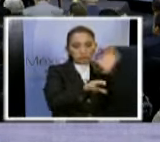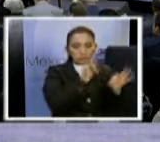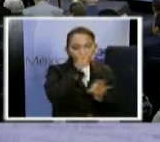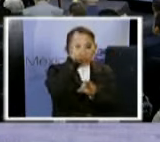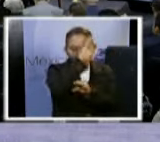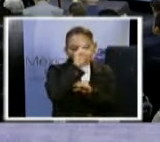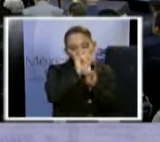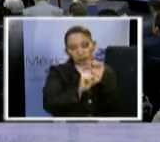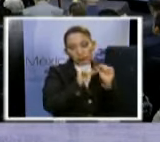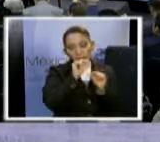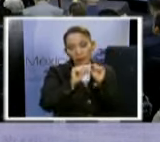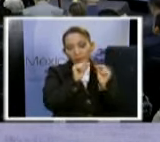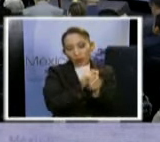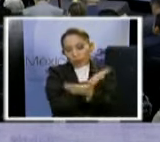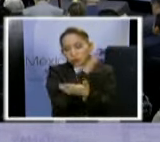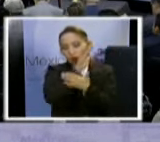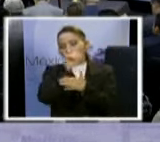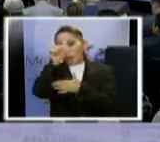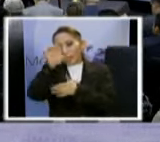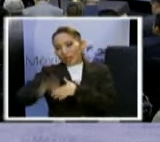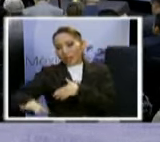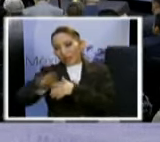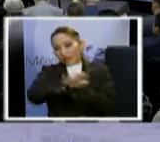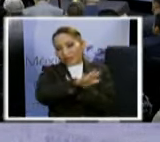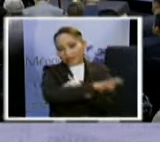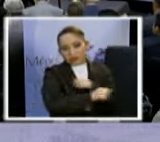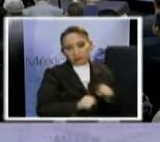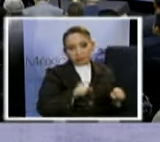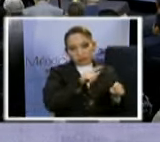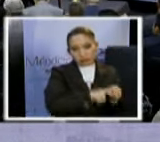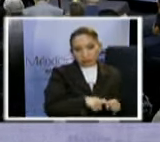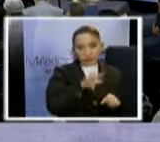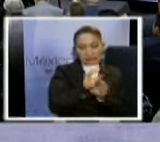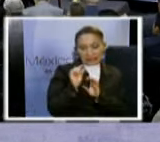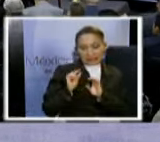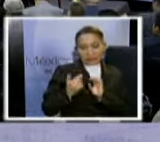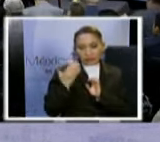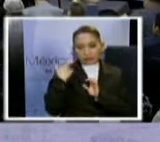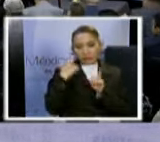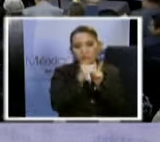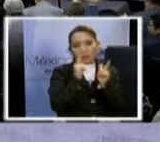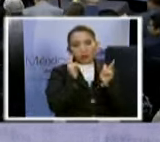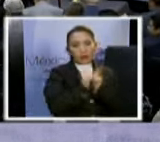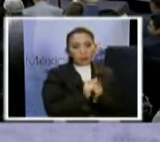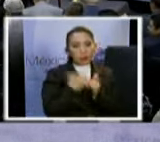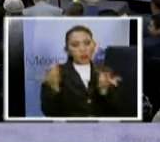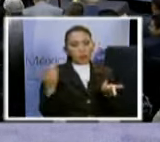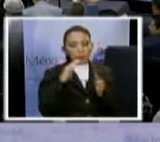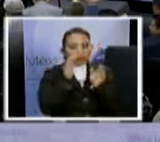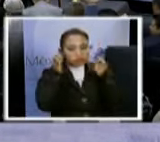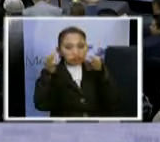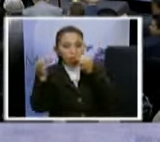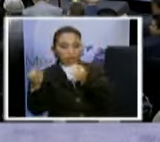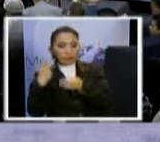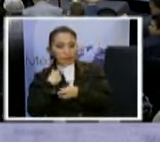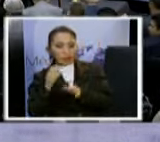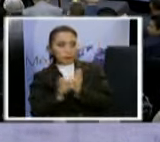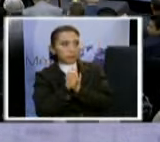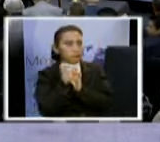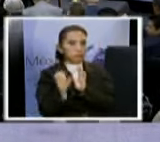y paulatinamente incursan en otras áreas de orden social. Y más reciente, grupos con motivaciones políticas,